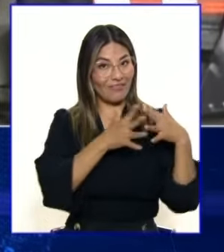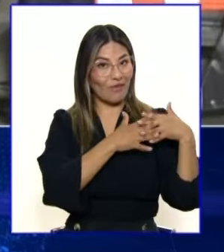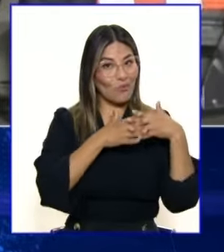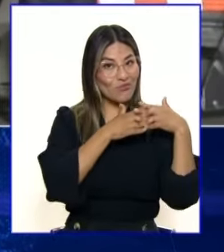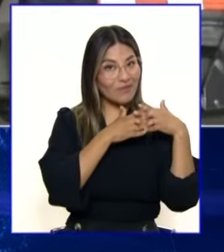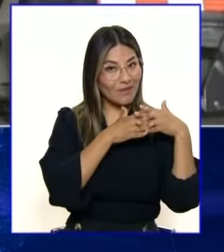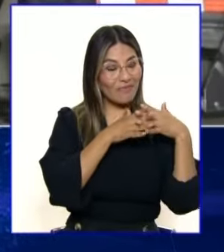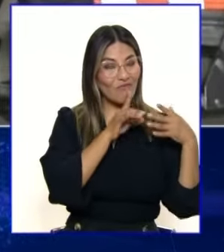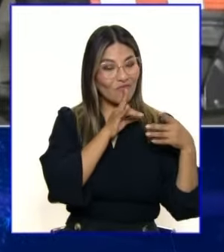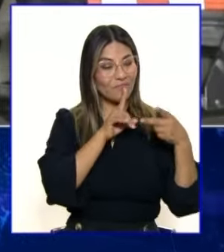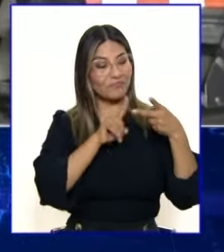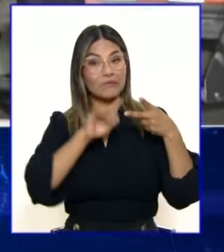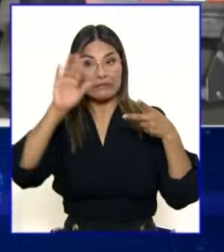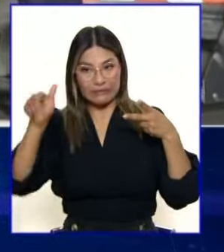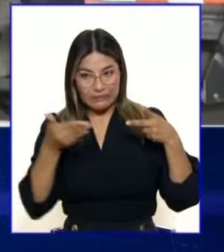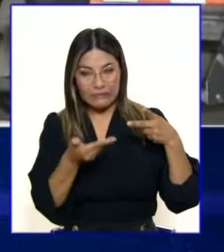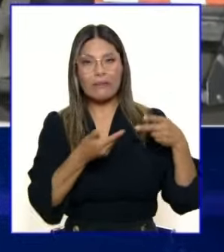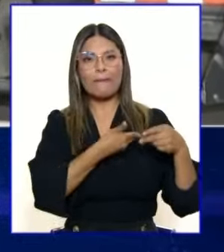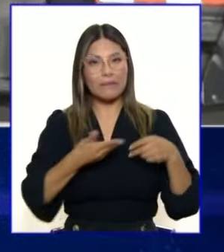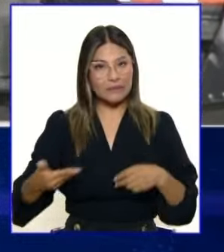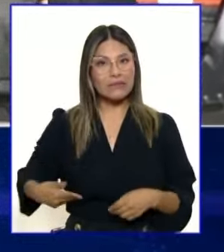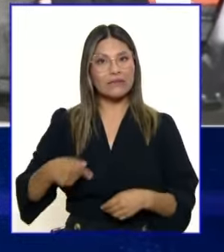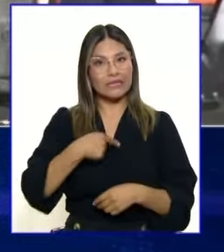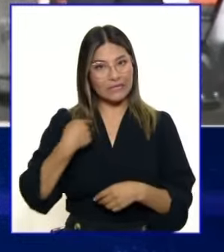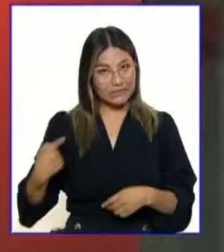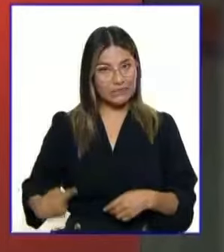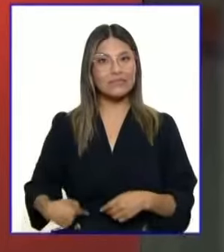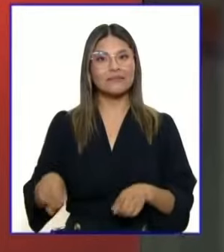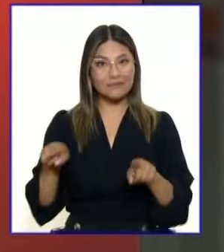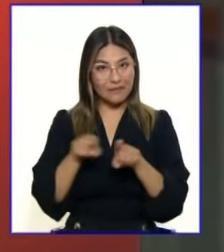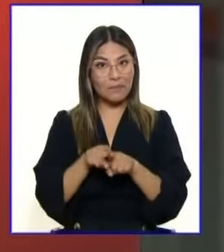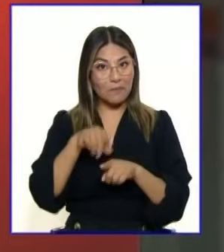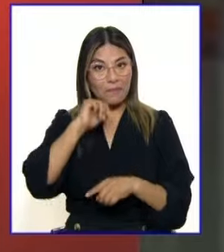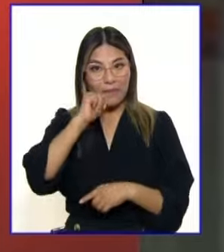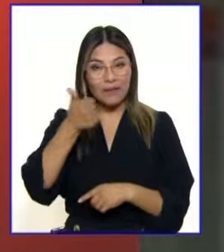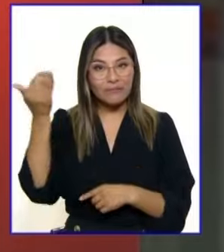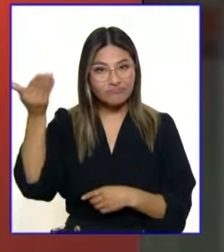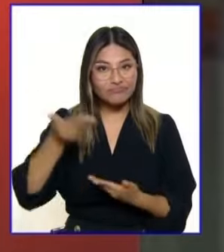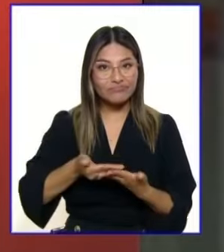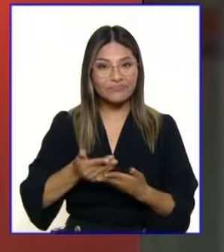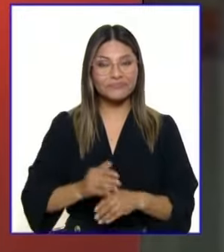presidente de China. Sí, Alex, bueno, el día de mañana